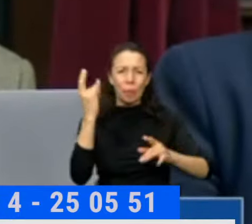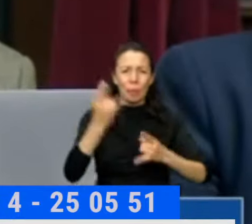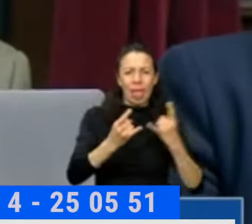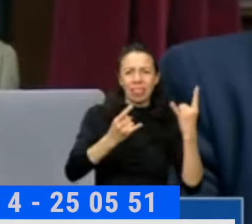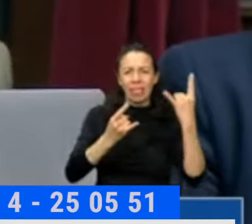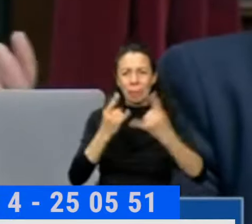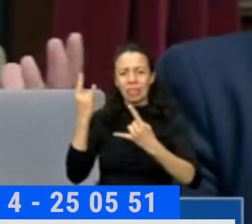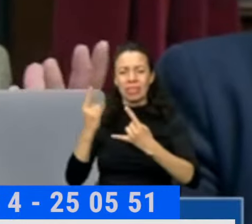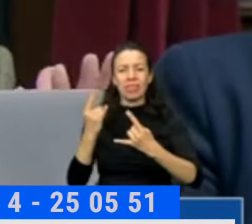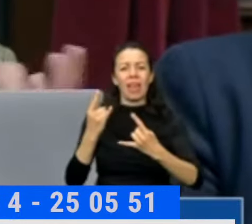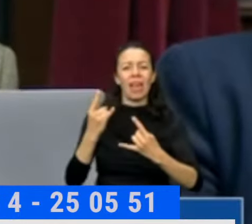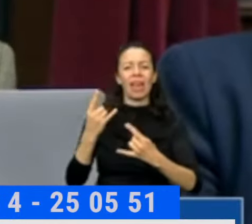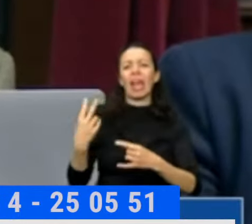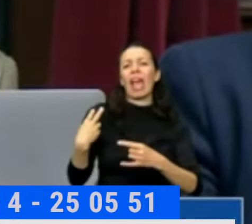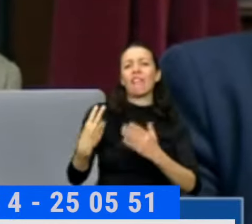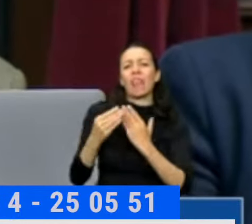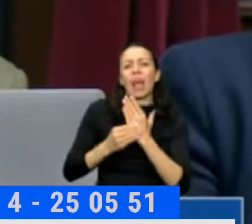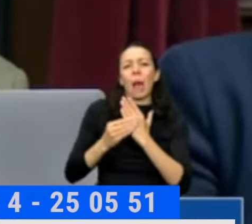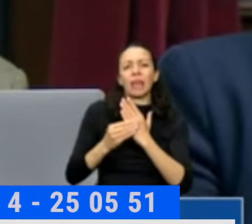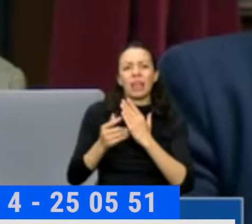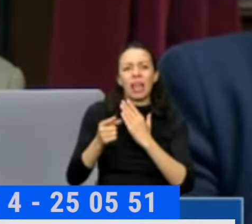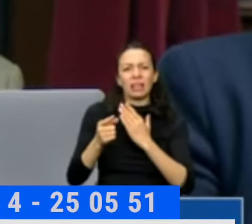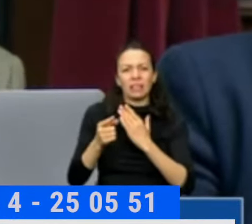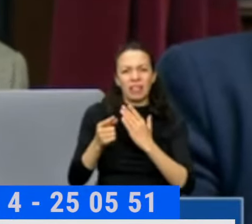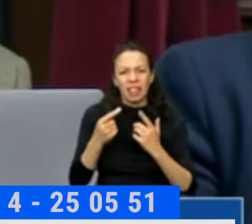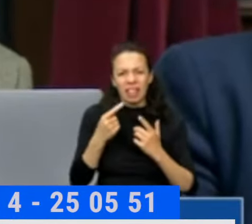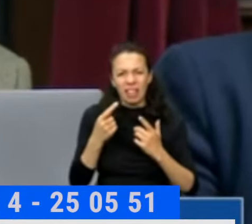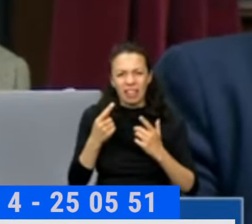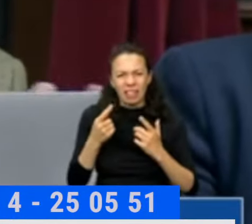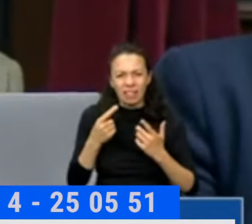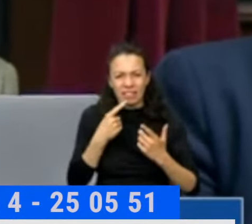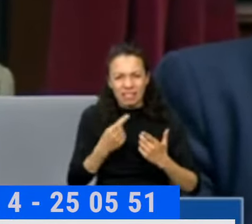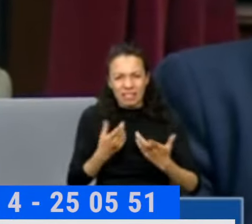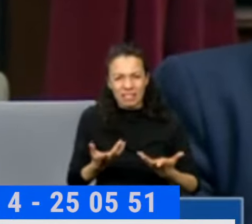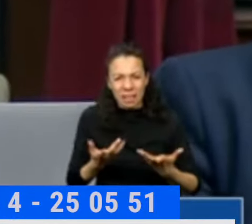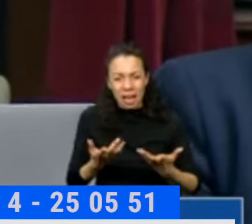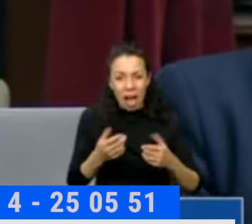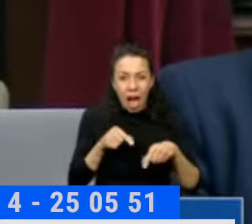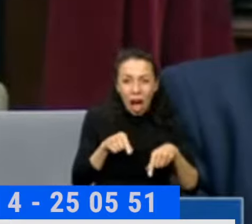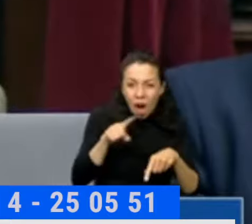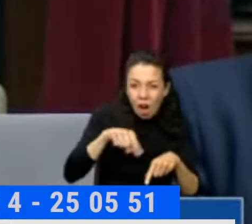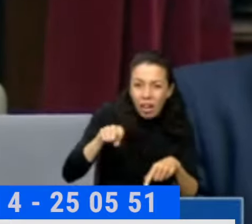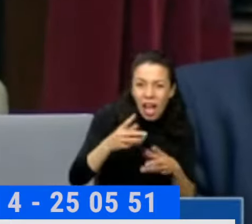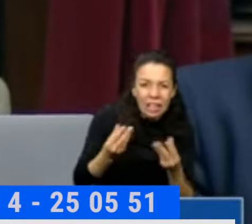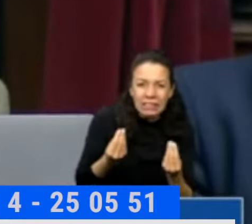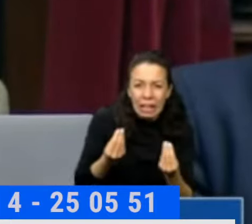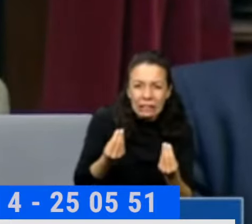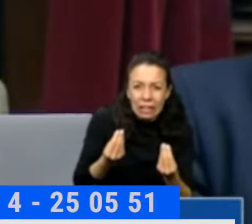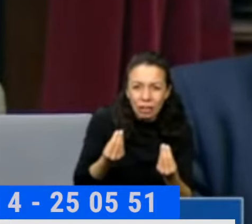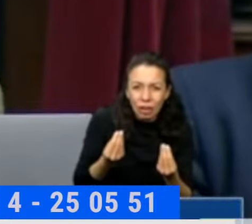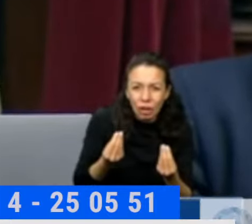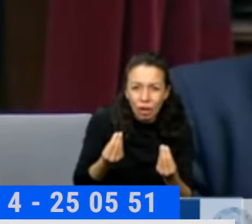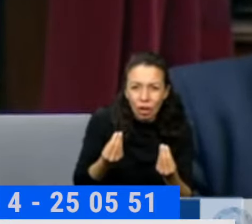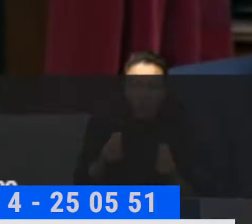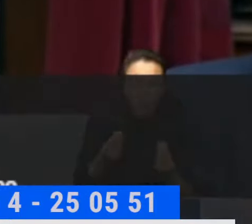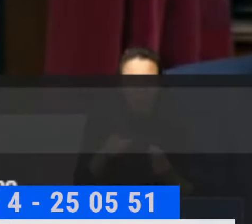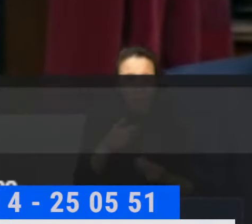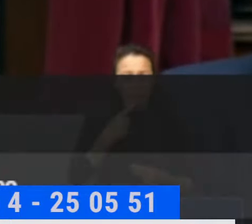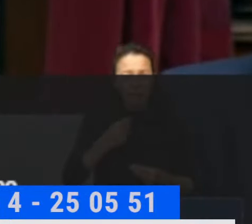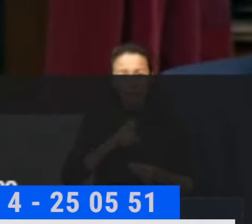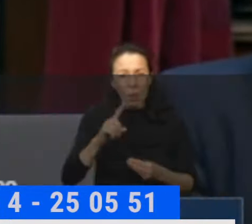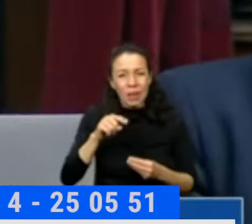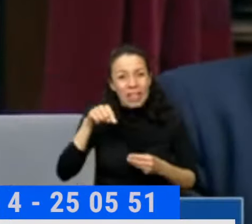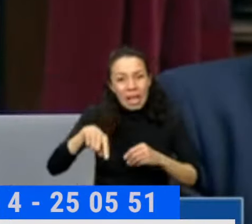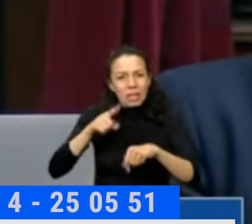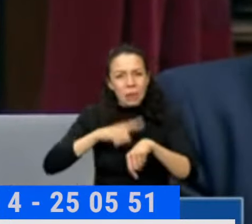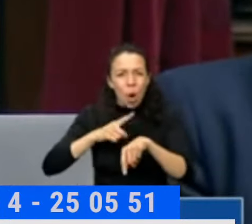limpiado porque creíamos que al no permitirle tocar la fórmula de jubilar, y acá quiero, Cristina, yo no sé si la otra